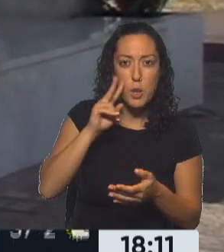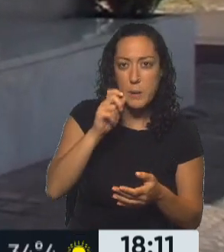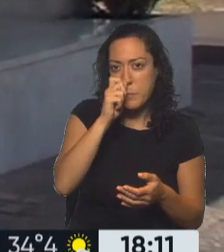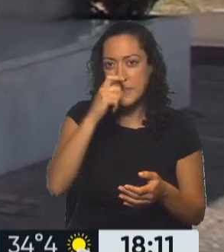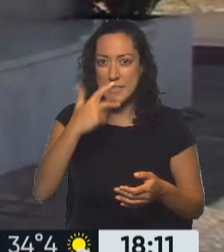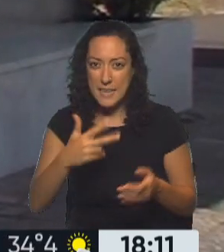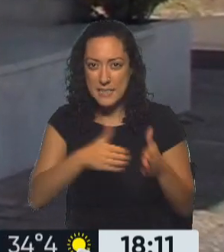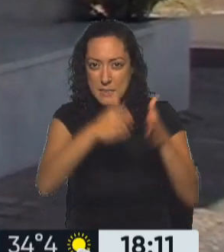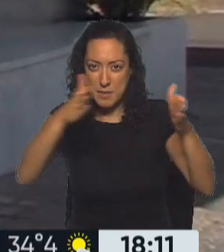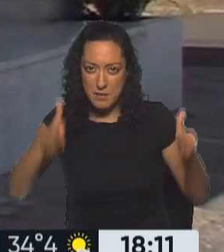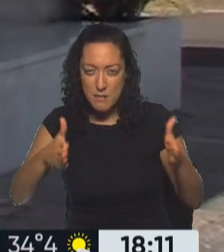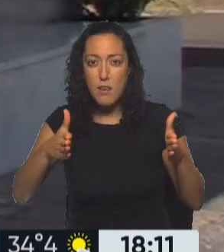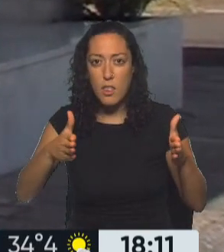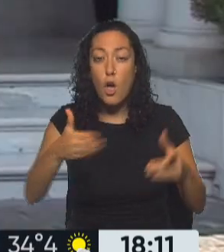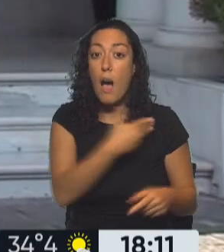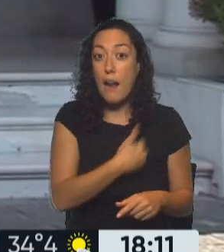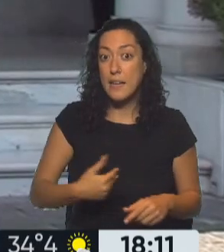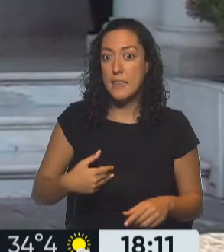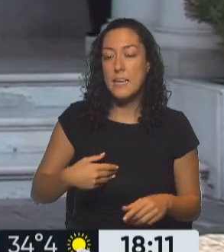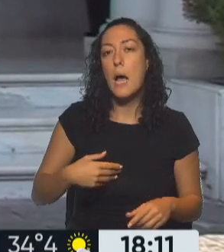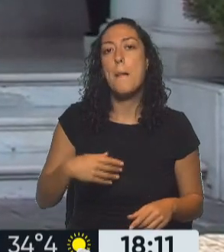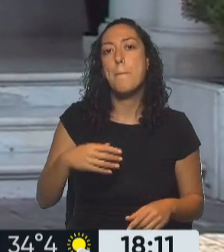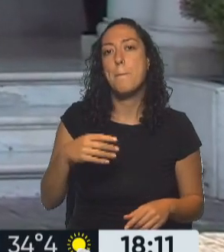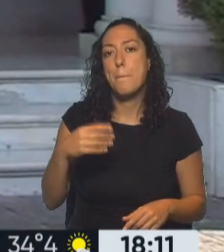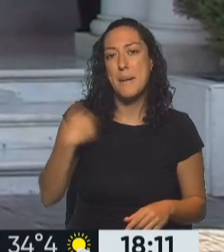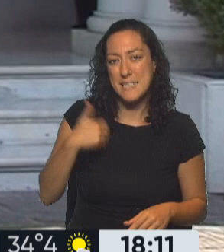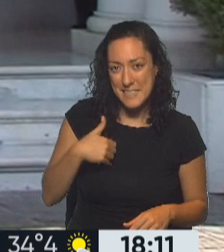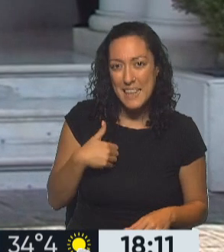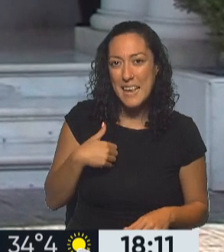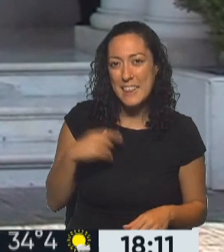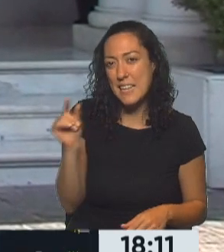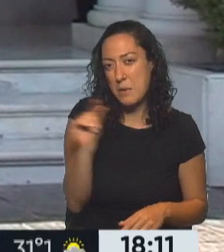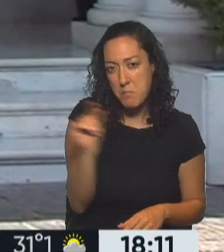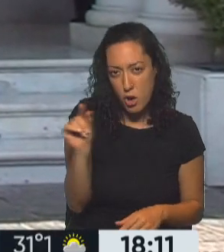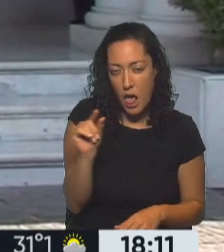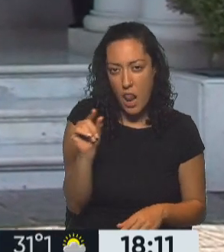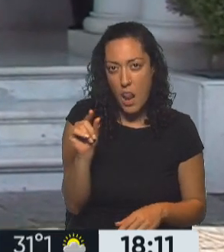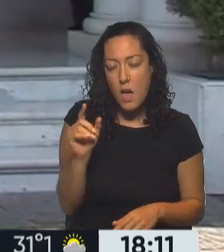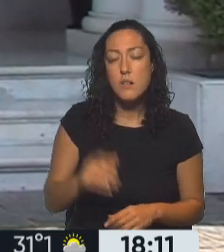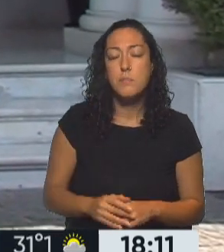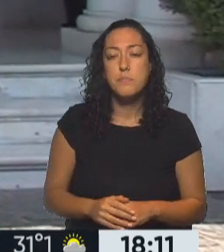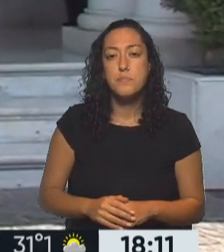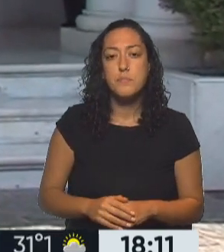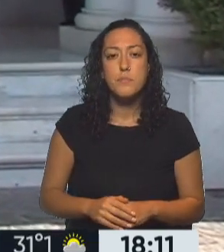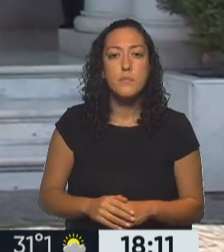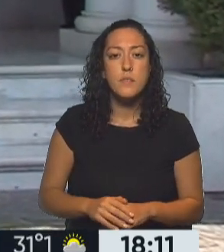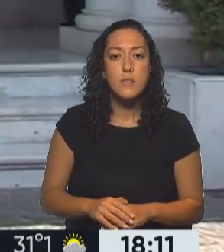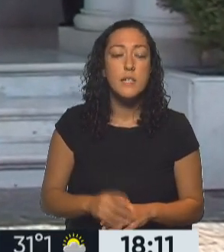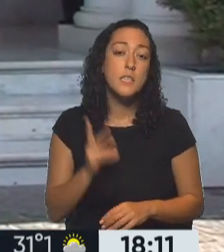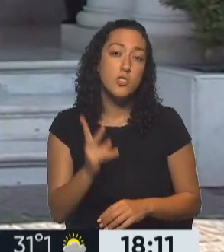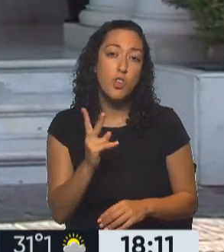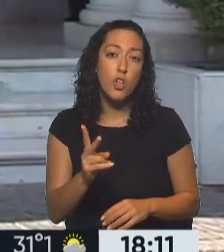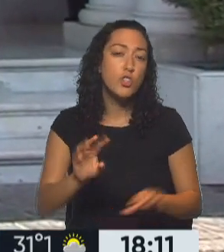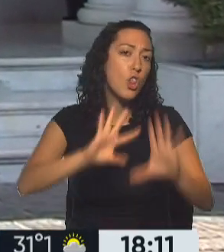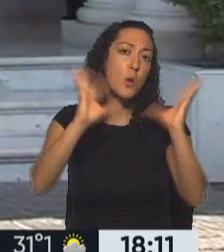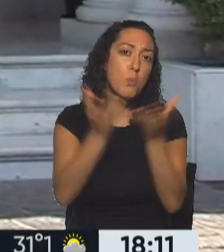2023, en el que la Argentina ejerce la presidencia pro tempore del bloque. Así se refirieron a los productos que como bloque pudieron exportar a todo el